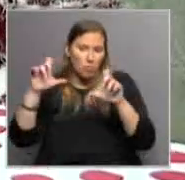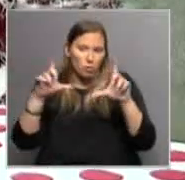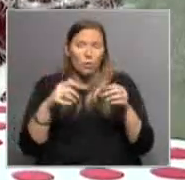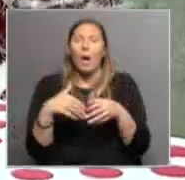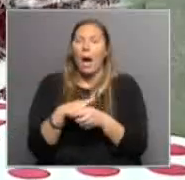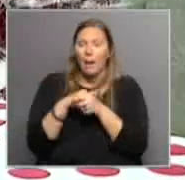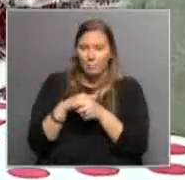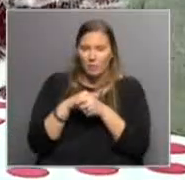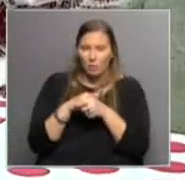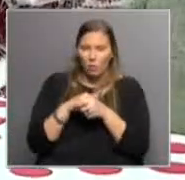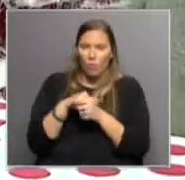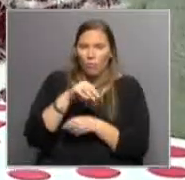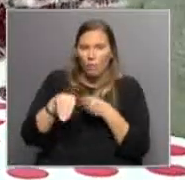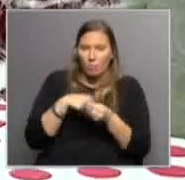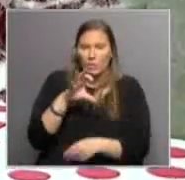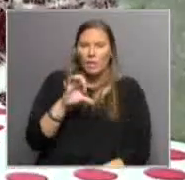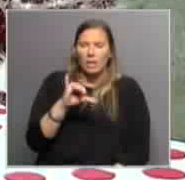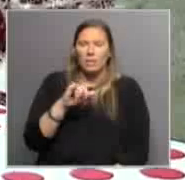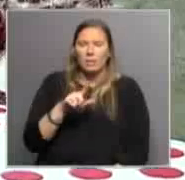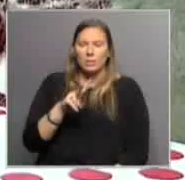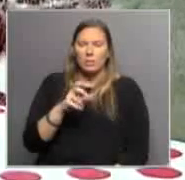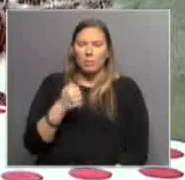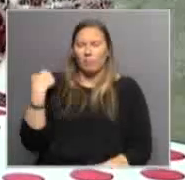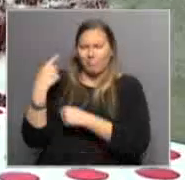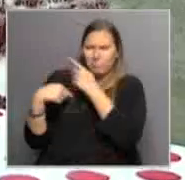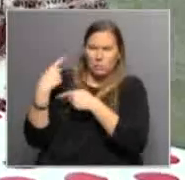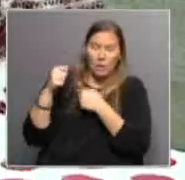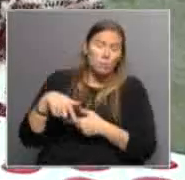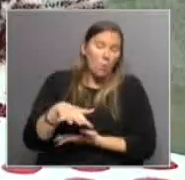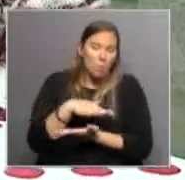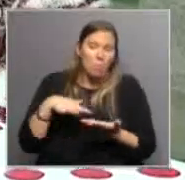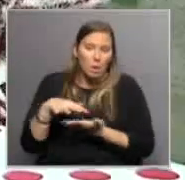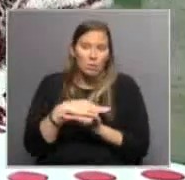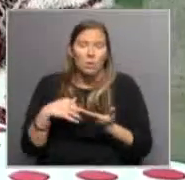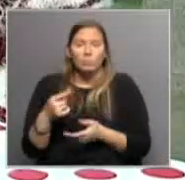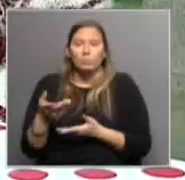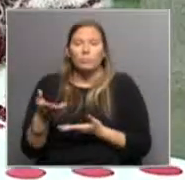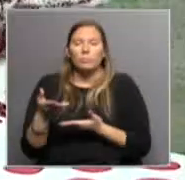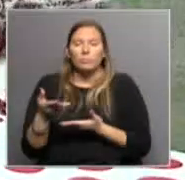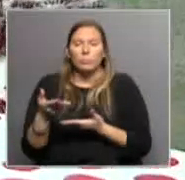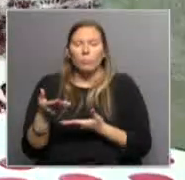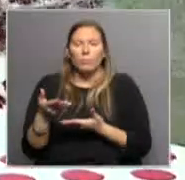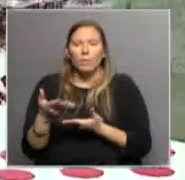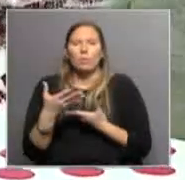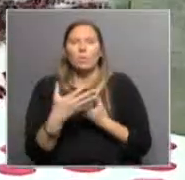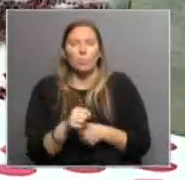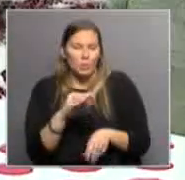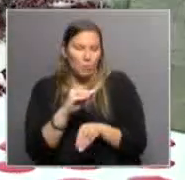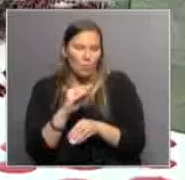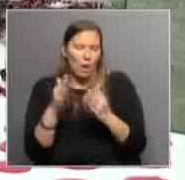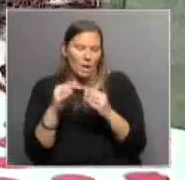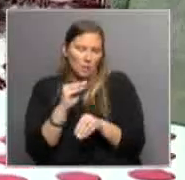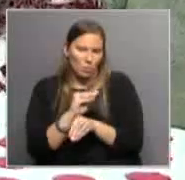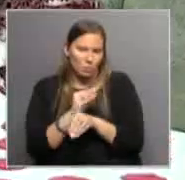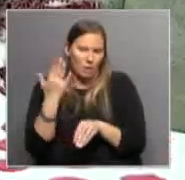amigos, la familia Silva, que es una familia de alta tradición en este barrio, nos han cedido, como nos cedió en su momento en la Casa de la Cultura, nos